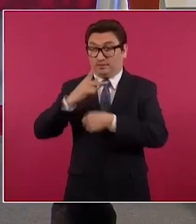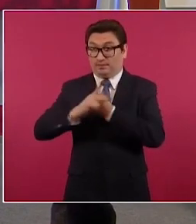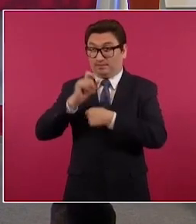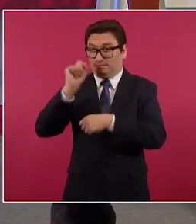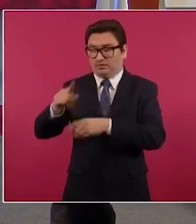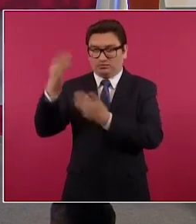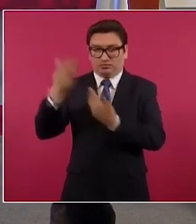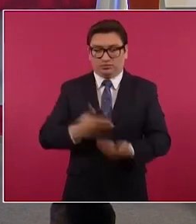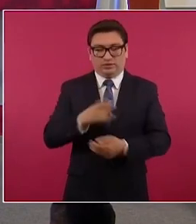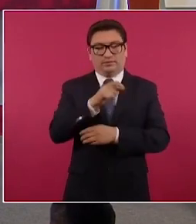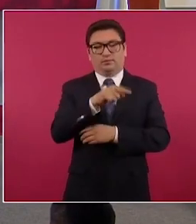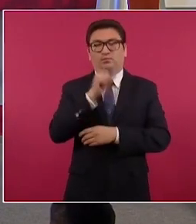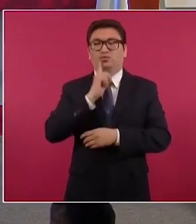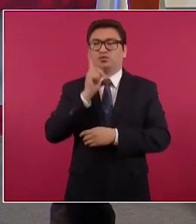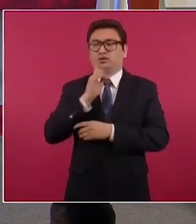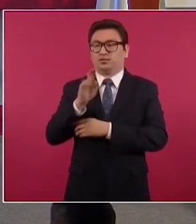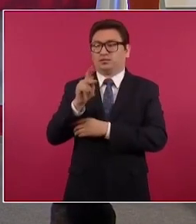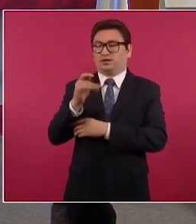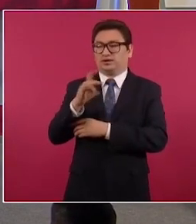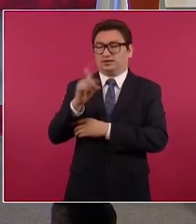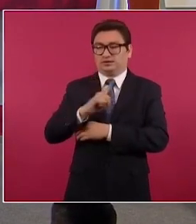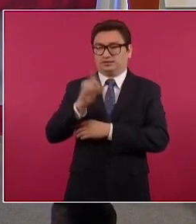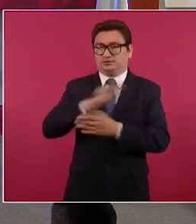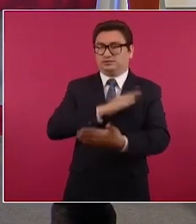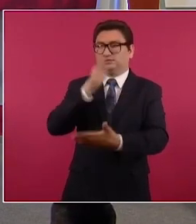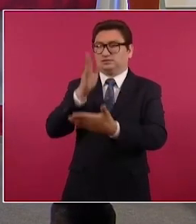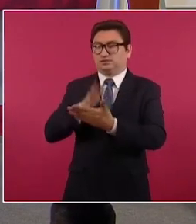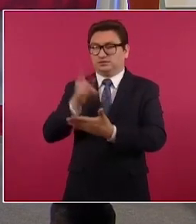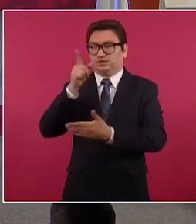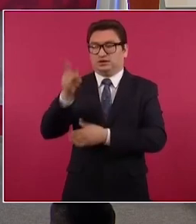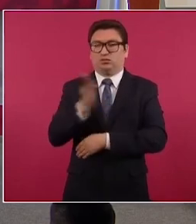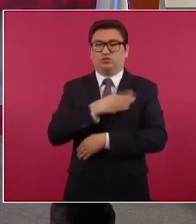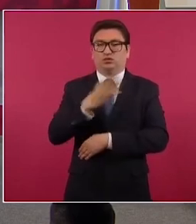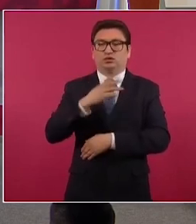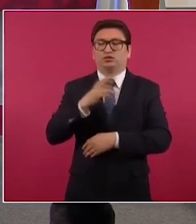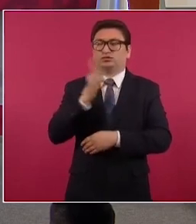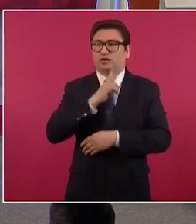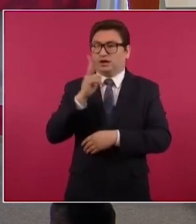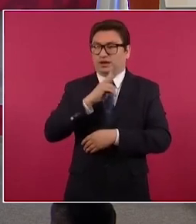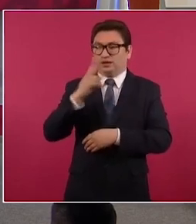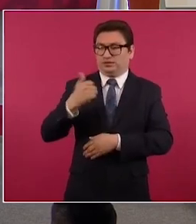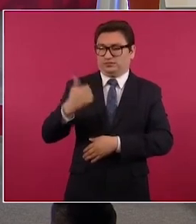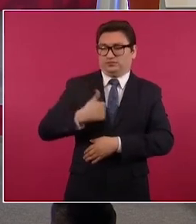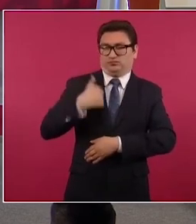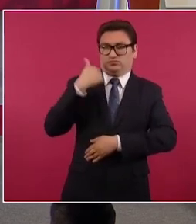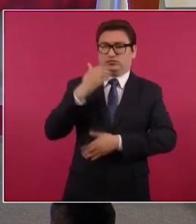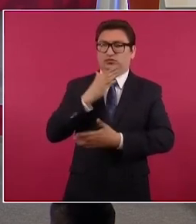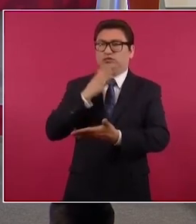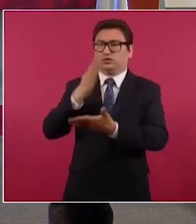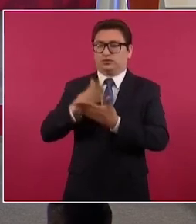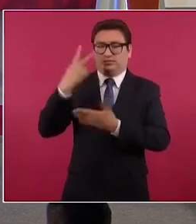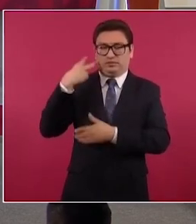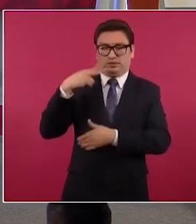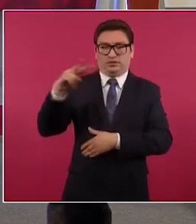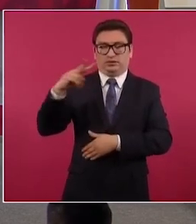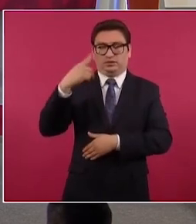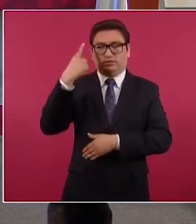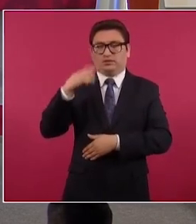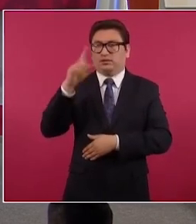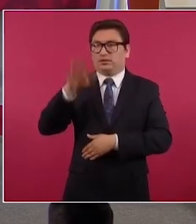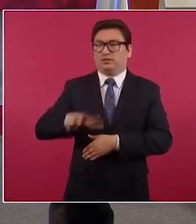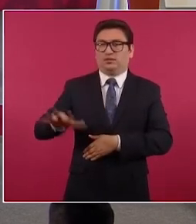Beatriz irá a Buenos Aires a un asunto académico y puede aprovechar el viaje al Cono